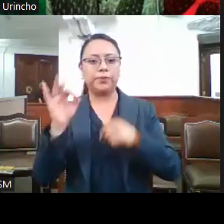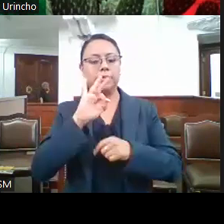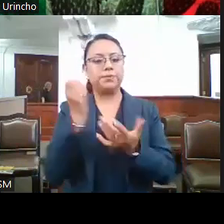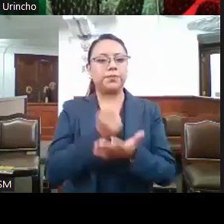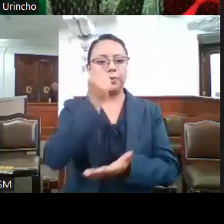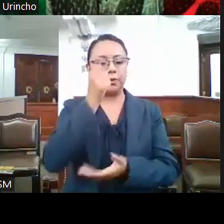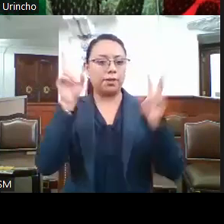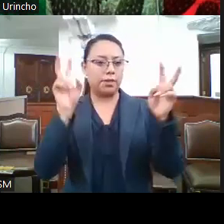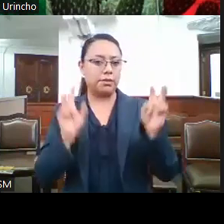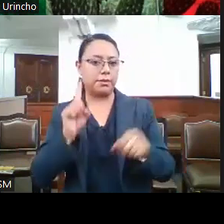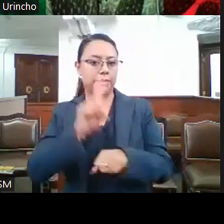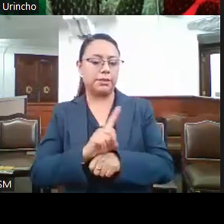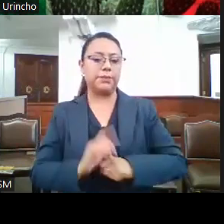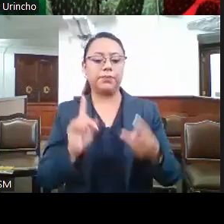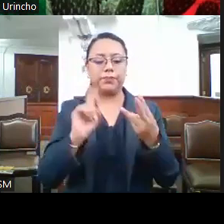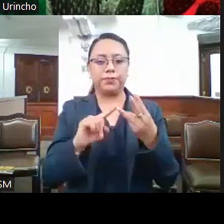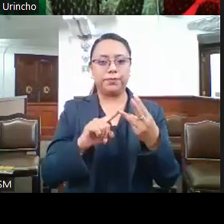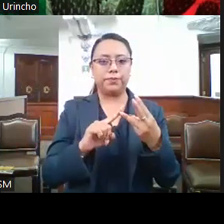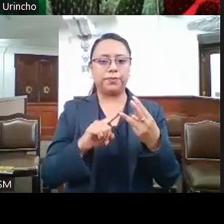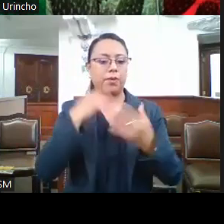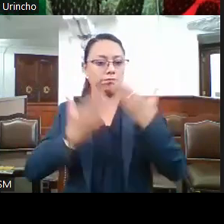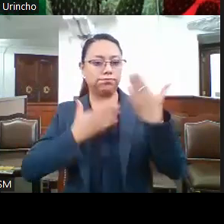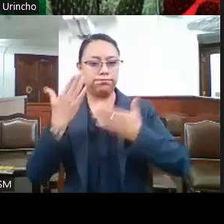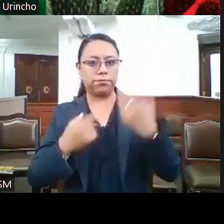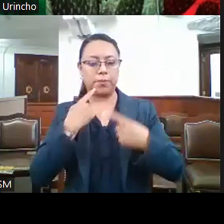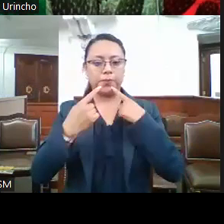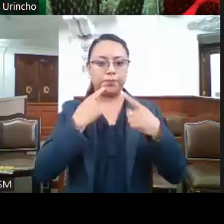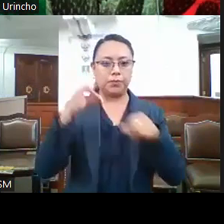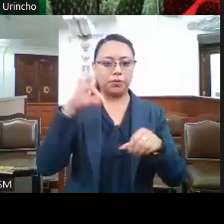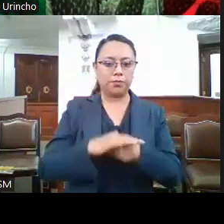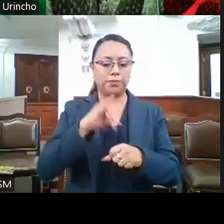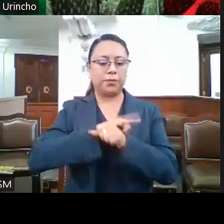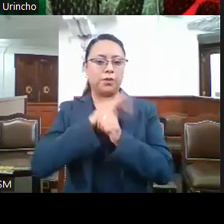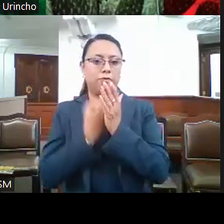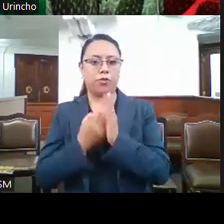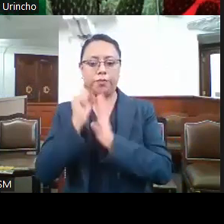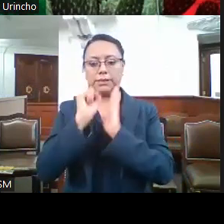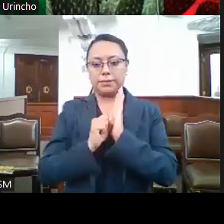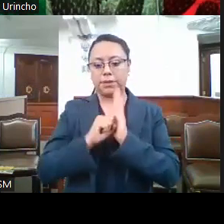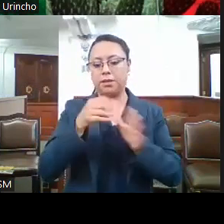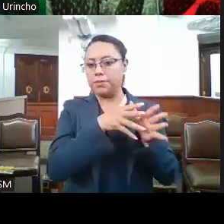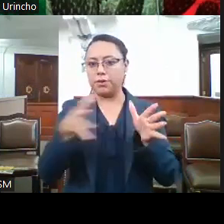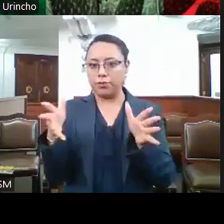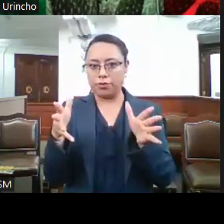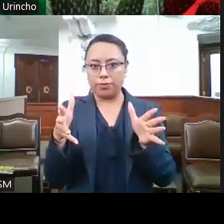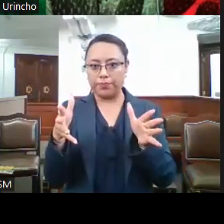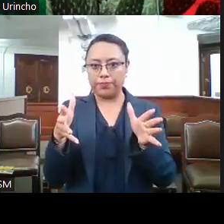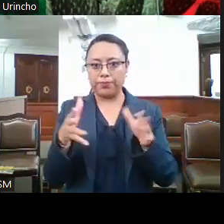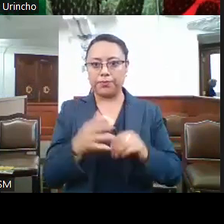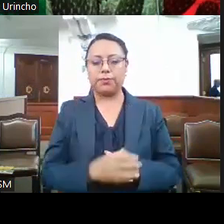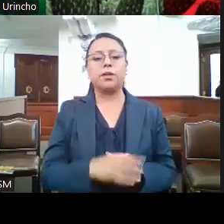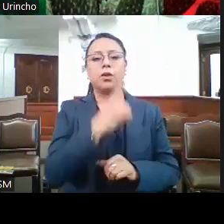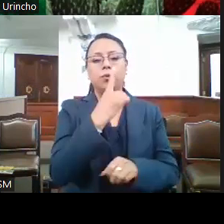orden del día. Número tres, análisis, discusión y votación del informe semestral al periodo correspondiente del 1 de